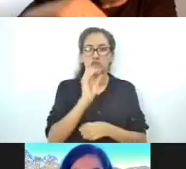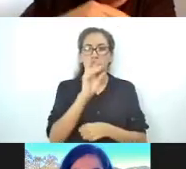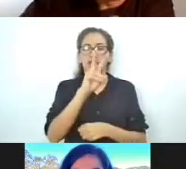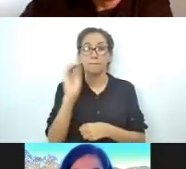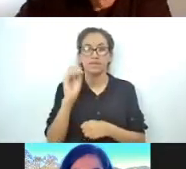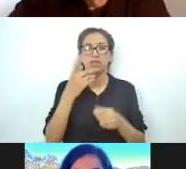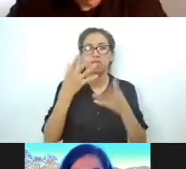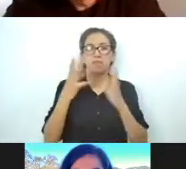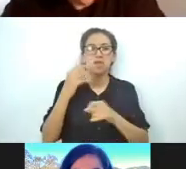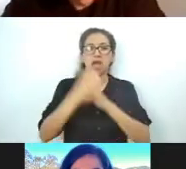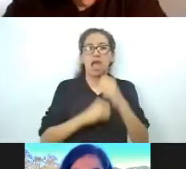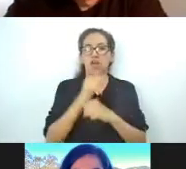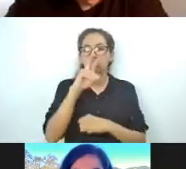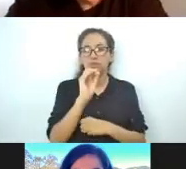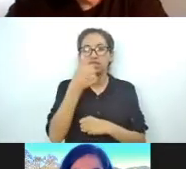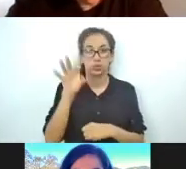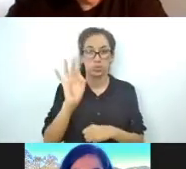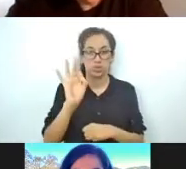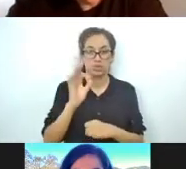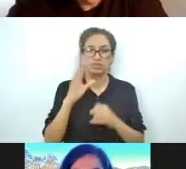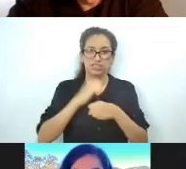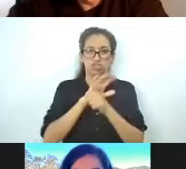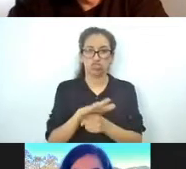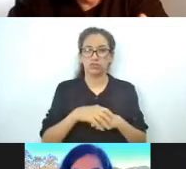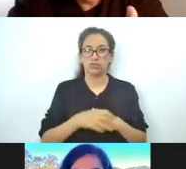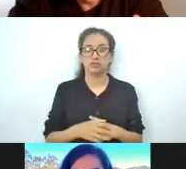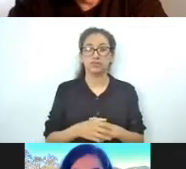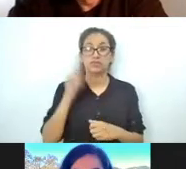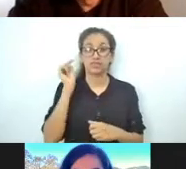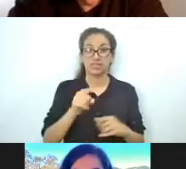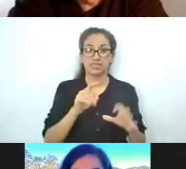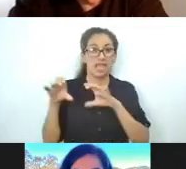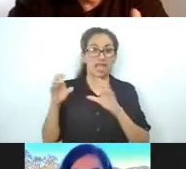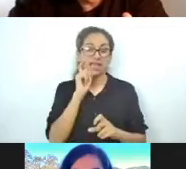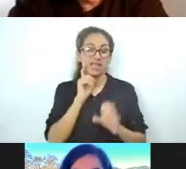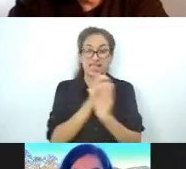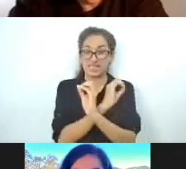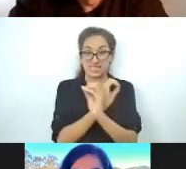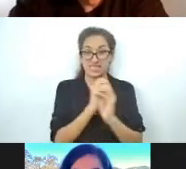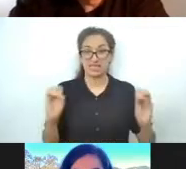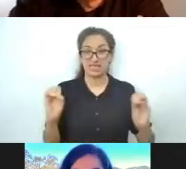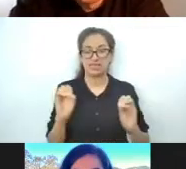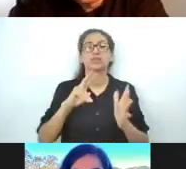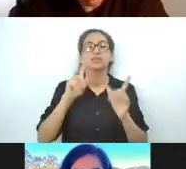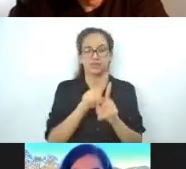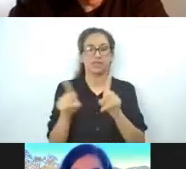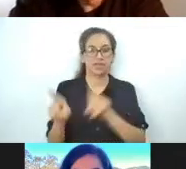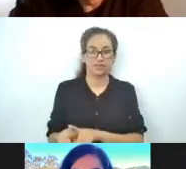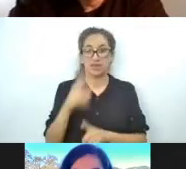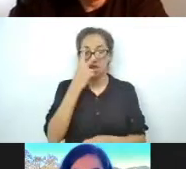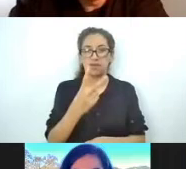sea, pre-COVID, ¿no? Entonces, esta inactividad sexual también se ha visto en